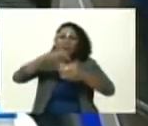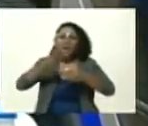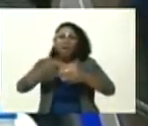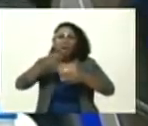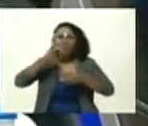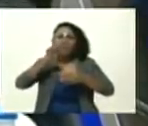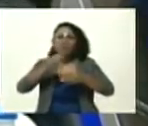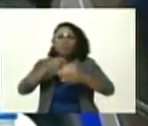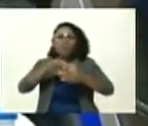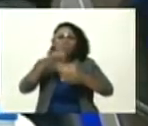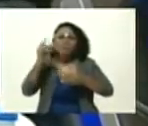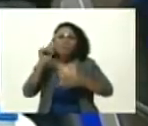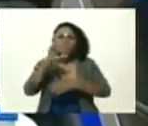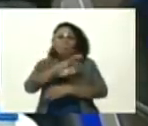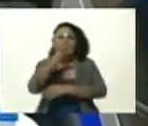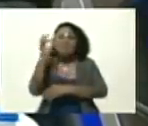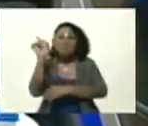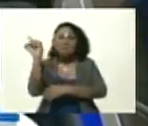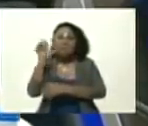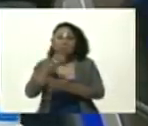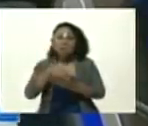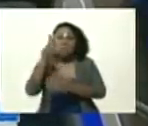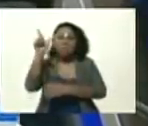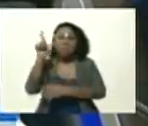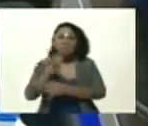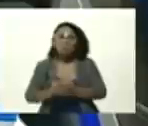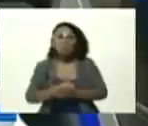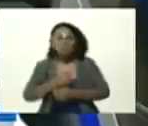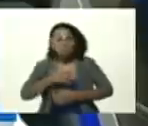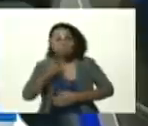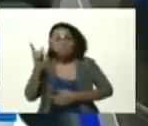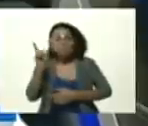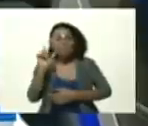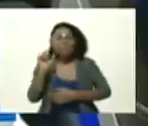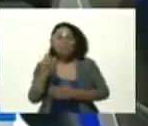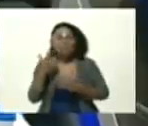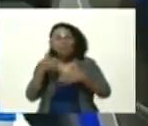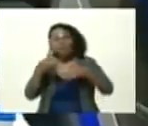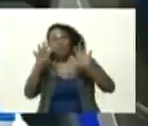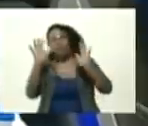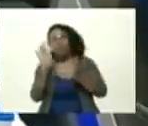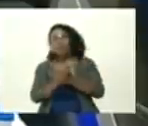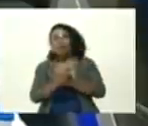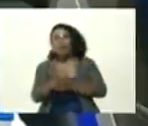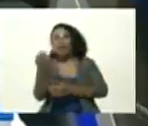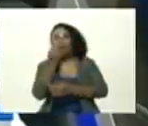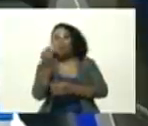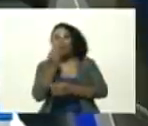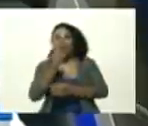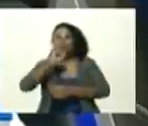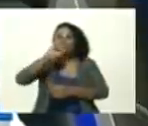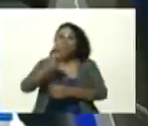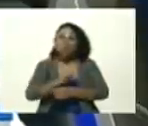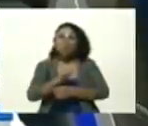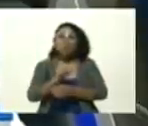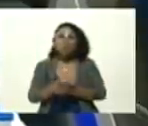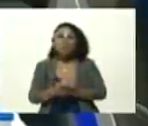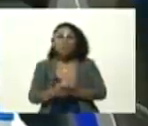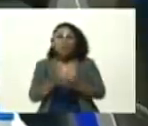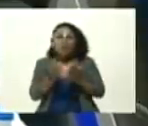Y en Barquisimeto, en el estado Lara, pues una guará, la comida, el suero,